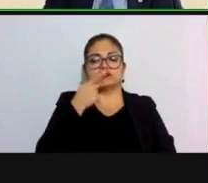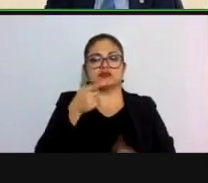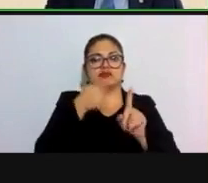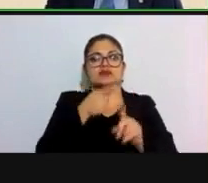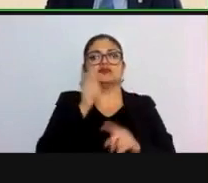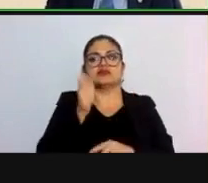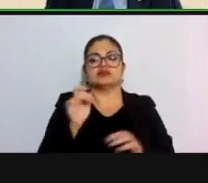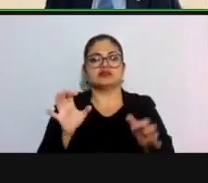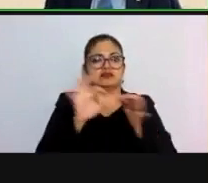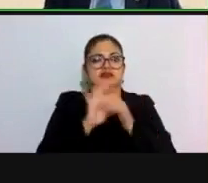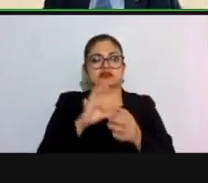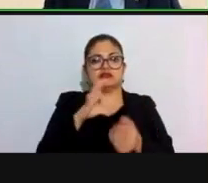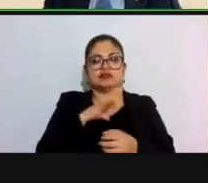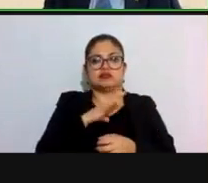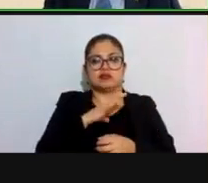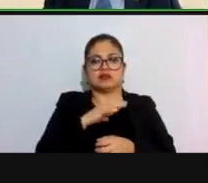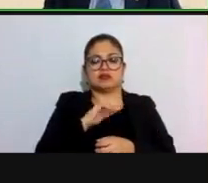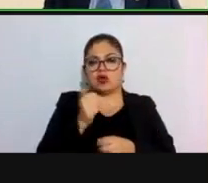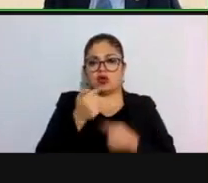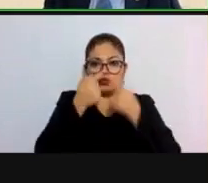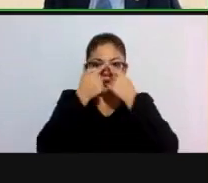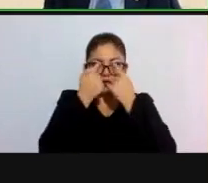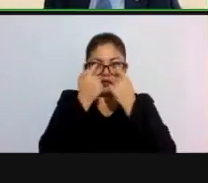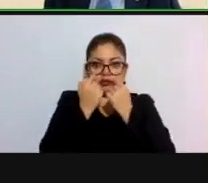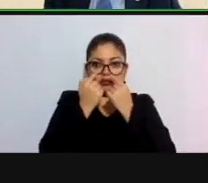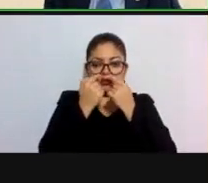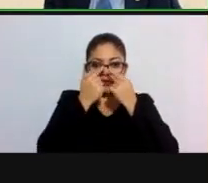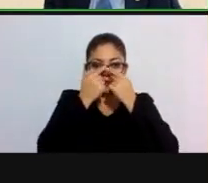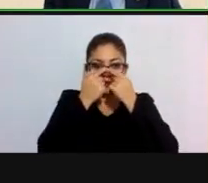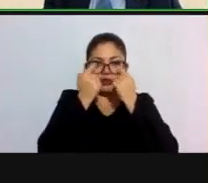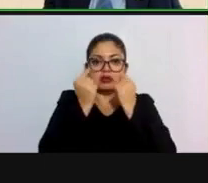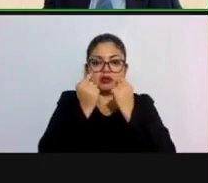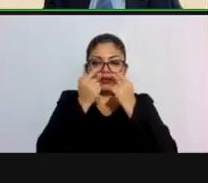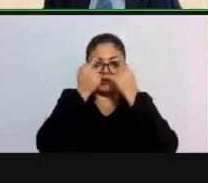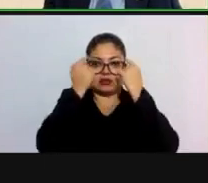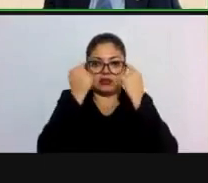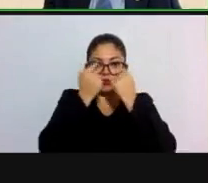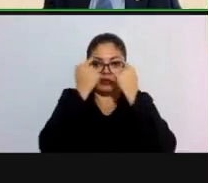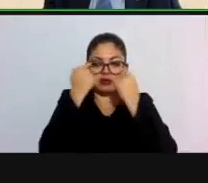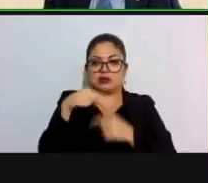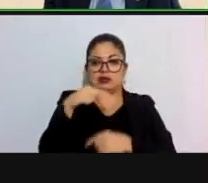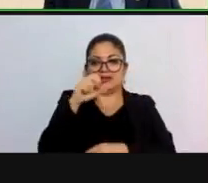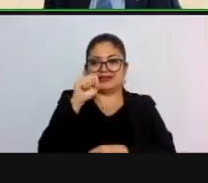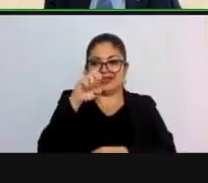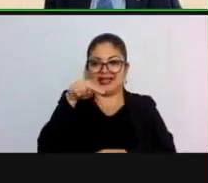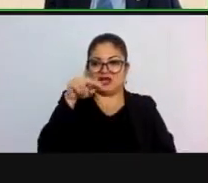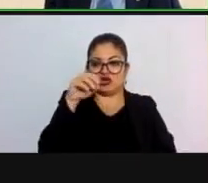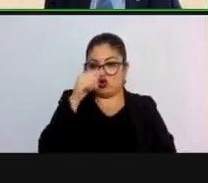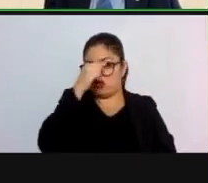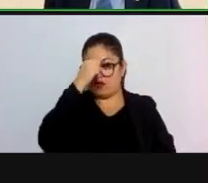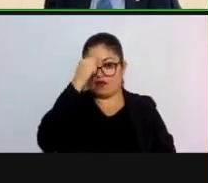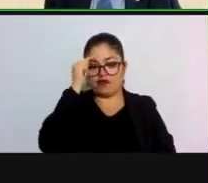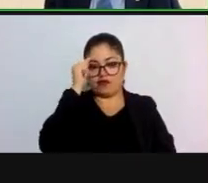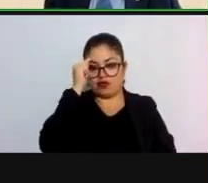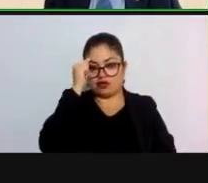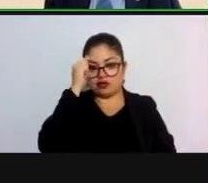senos que incluyen toda la cara. Desde el seno frontal, las celdillas esfenoidales, las